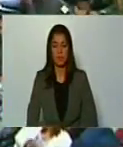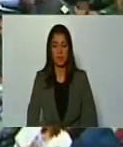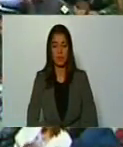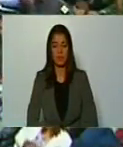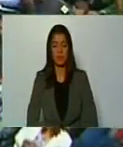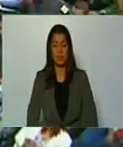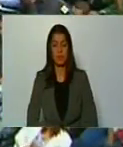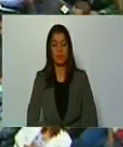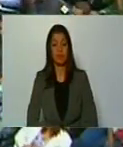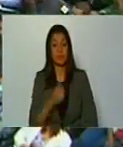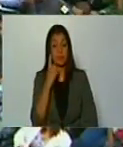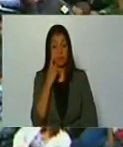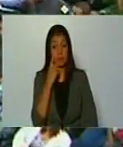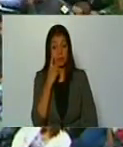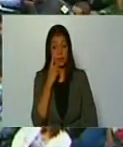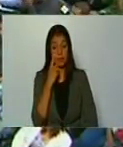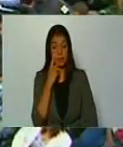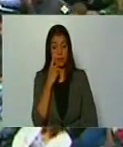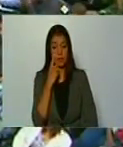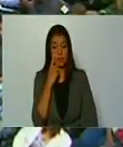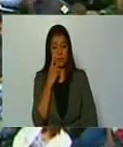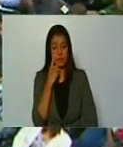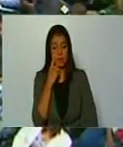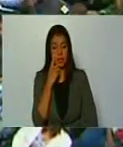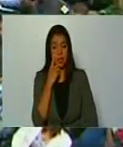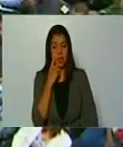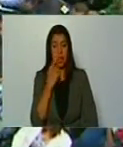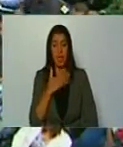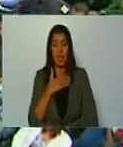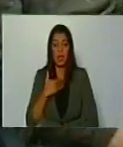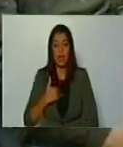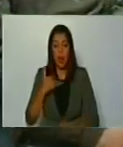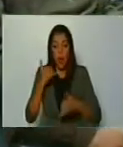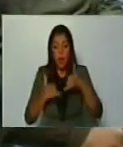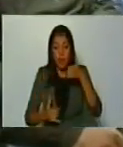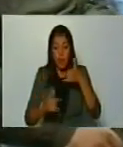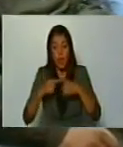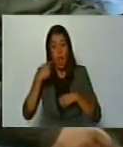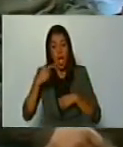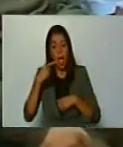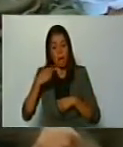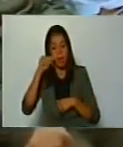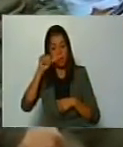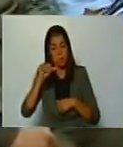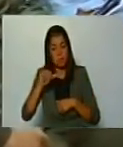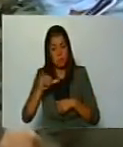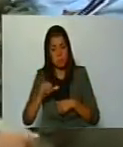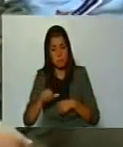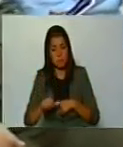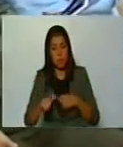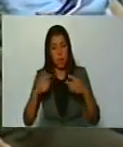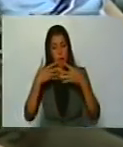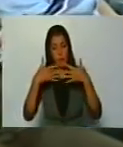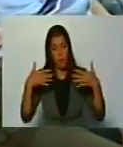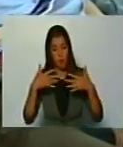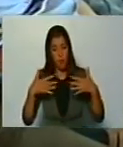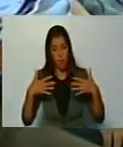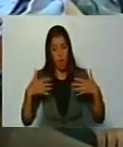Y fíjense, yo quiero culminar con unas frases del presidente